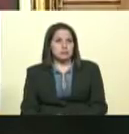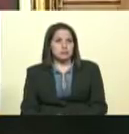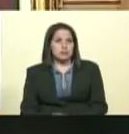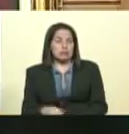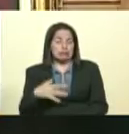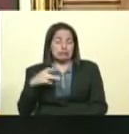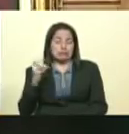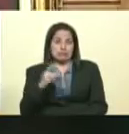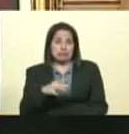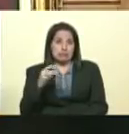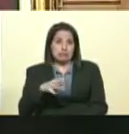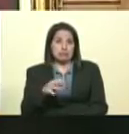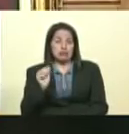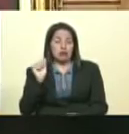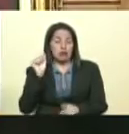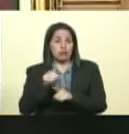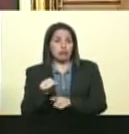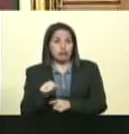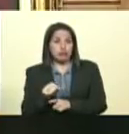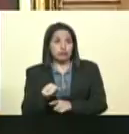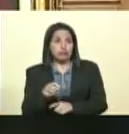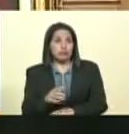Lamento que te van a derrotar en Aragua, Manuel.